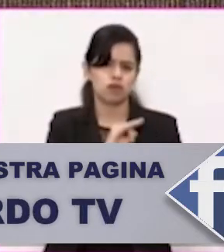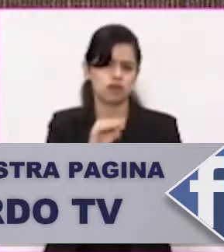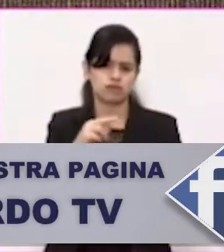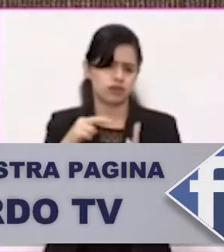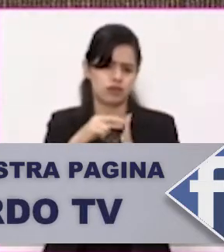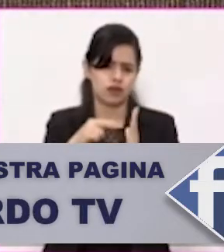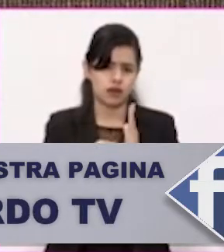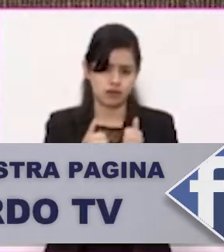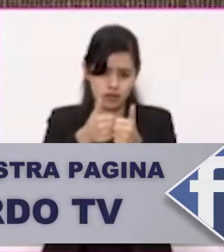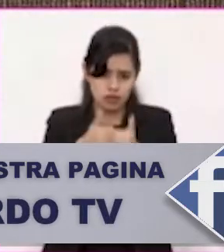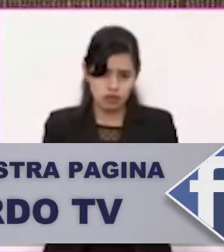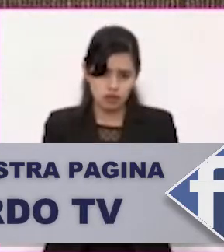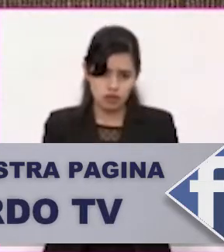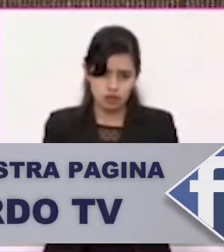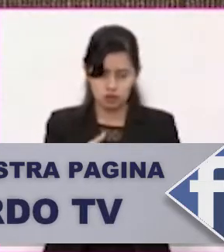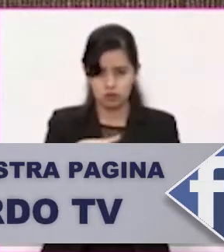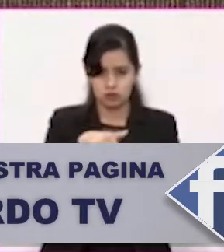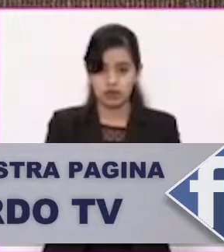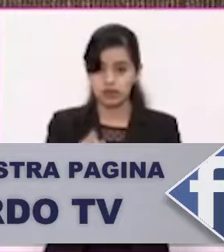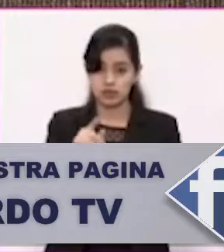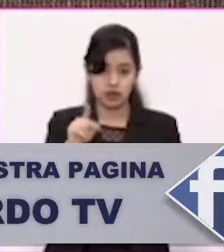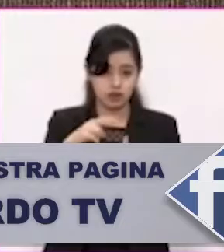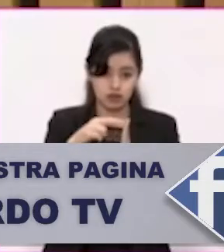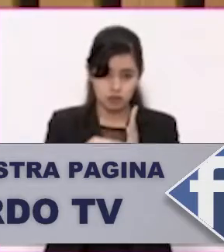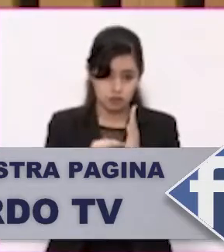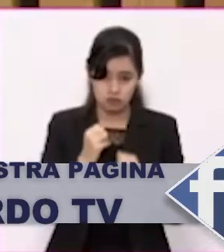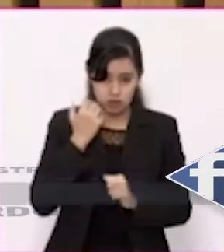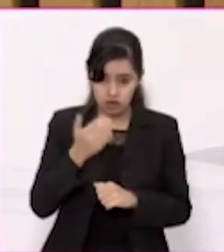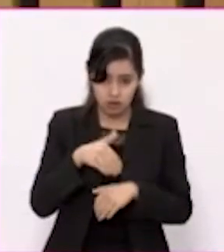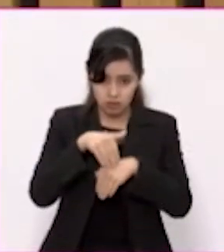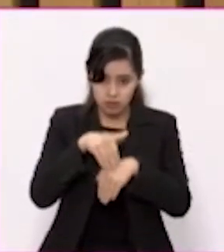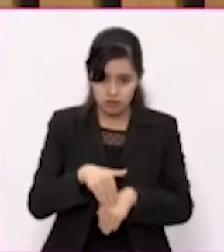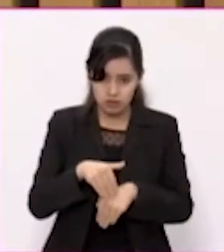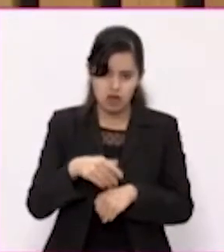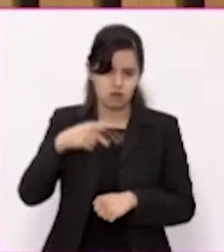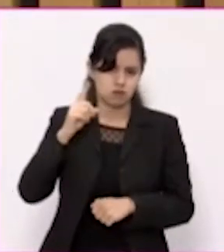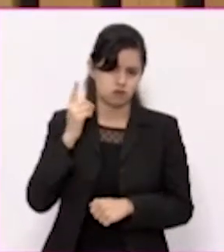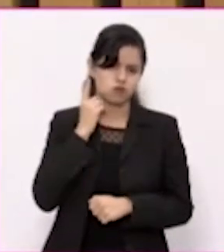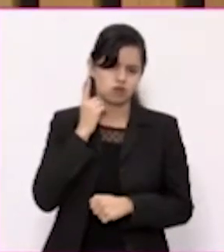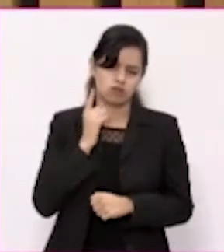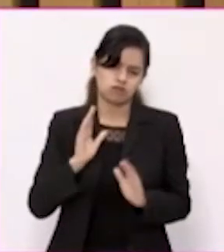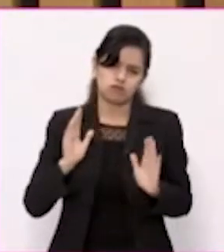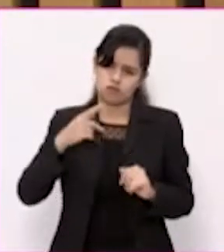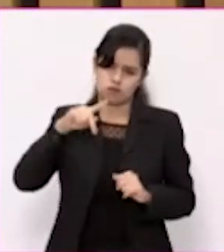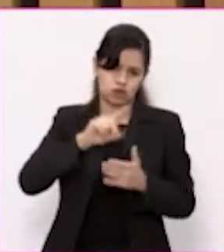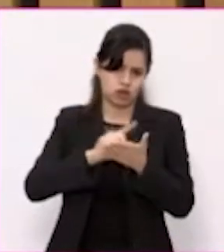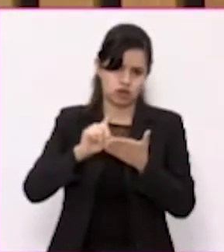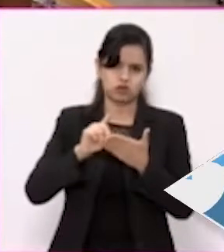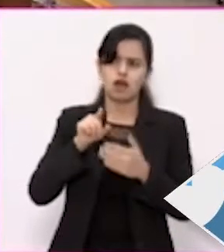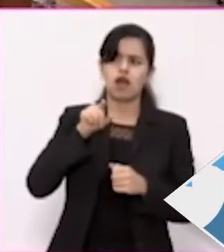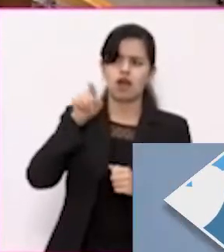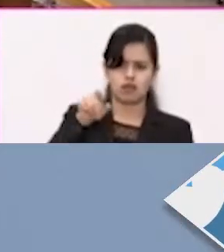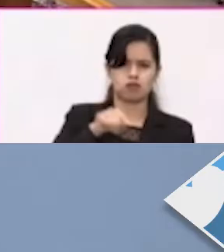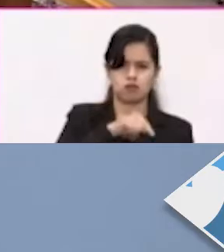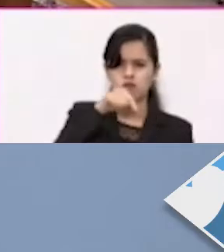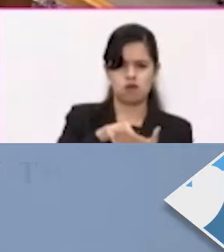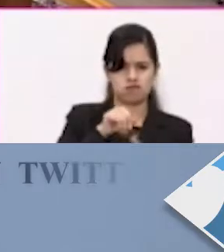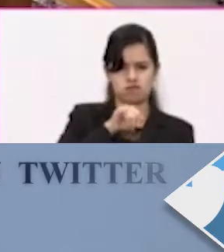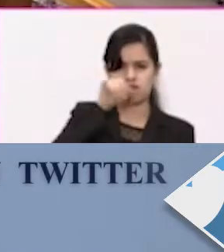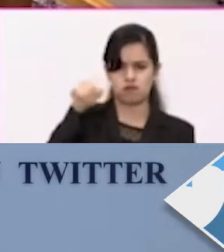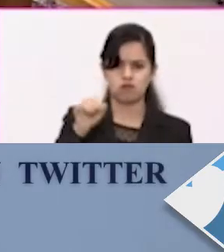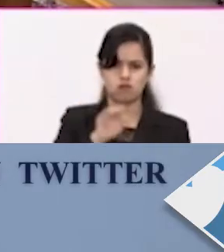reglas. Si no quiere cumplir en ponerse el cubrebocas el señor diputado, tiene todo el derecho de no hacerlo, que vaya a una sesión remota y haga